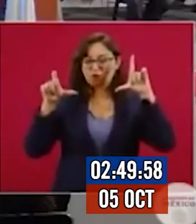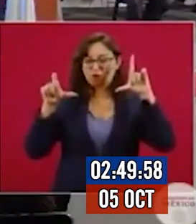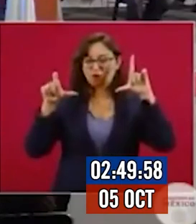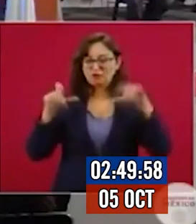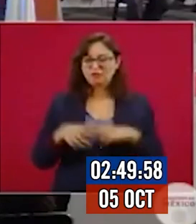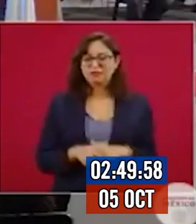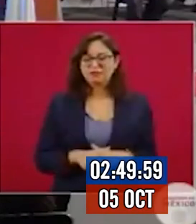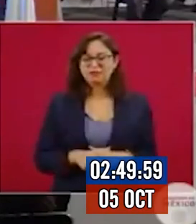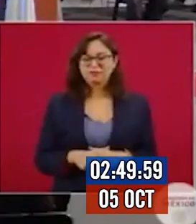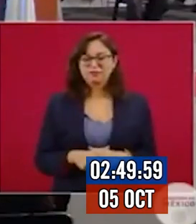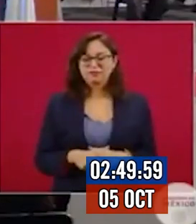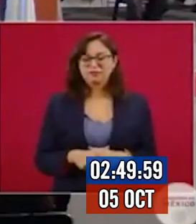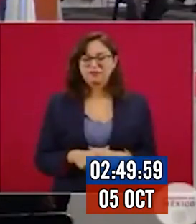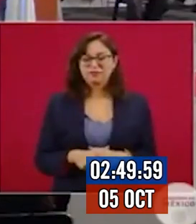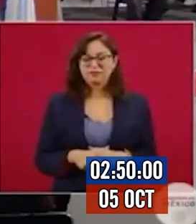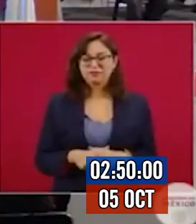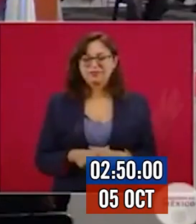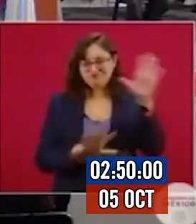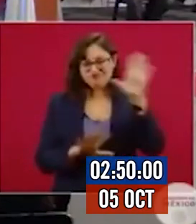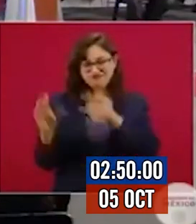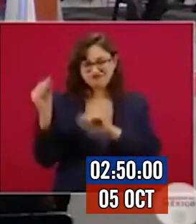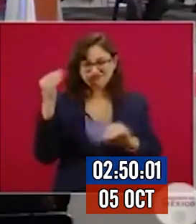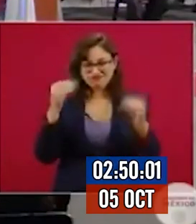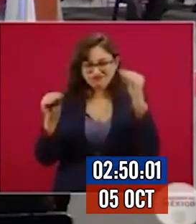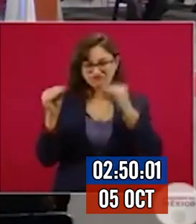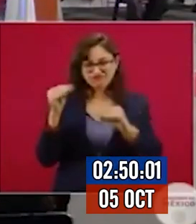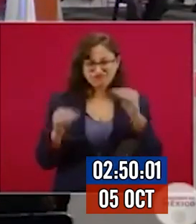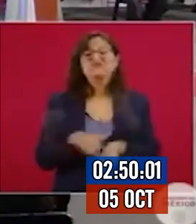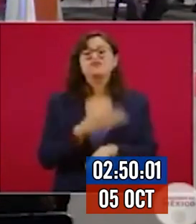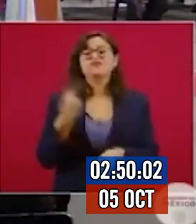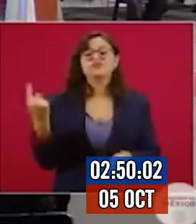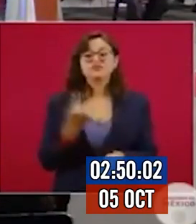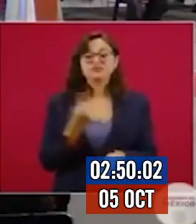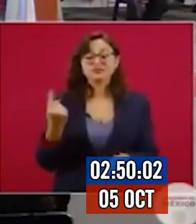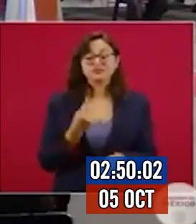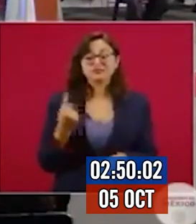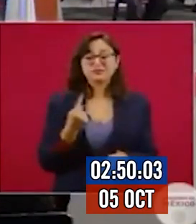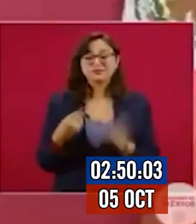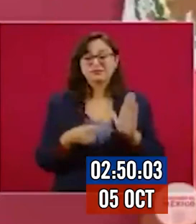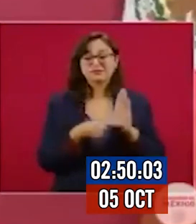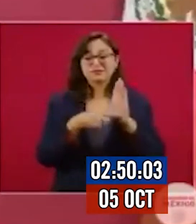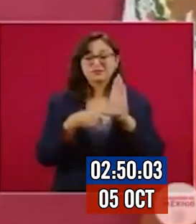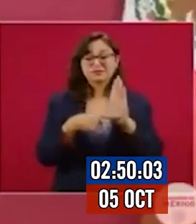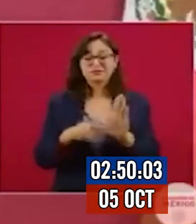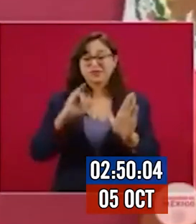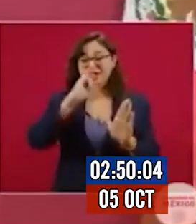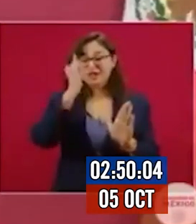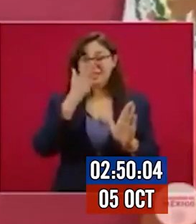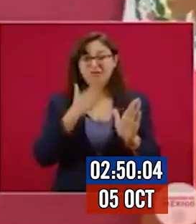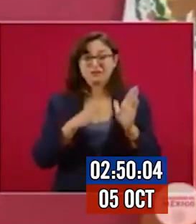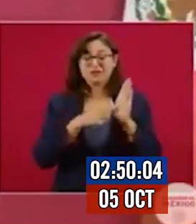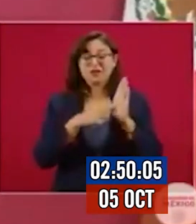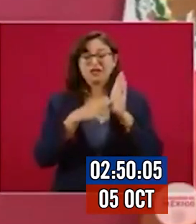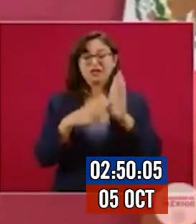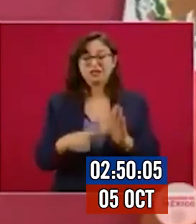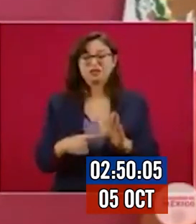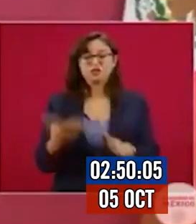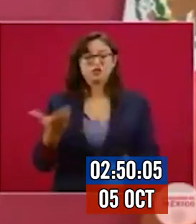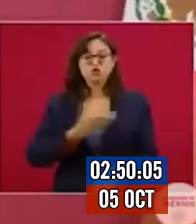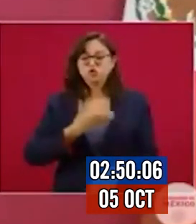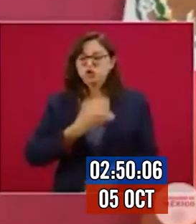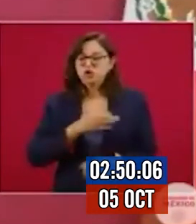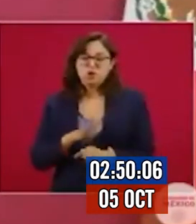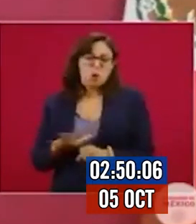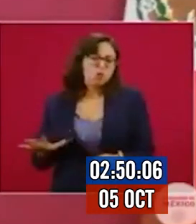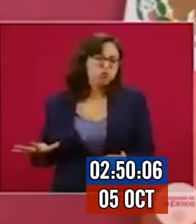este truqueada lo que da la imagen que proyectan la imagen de que éste el zócalo a